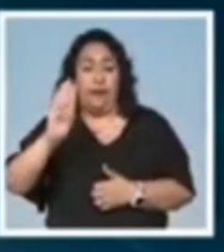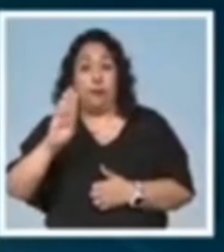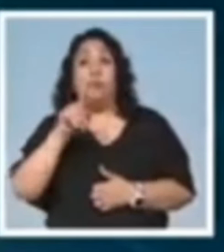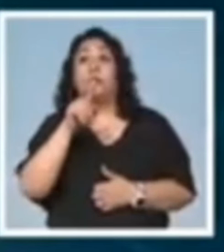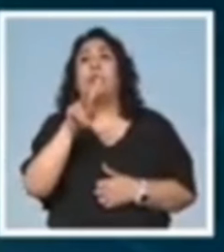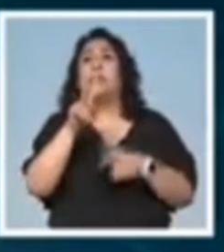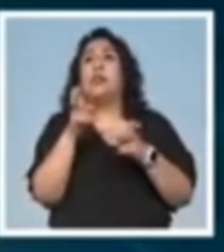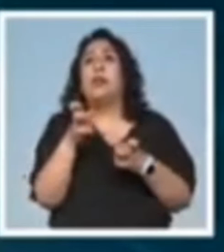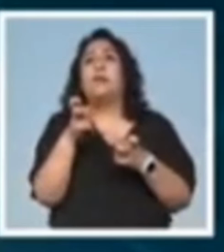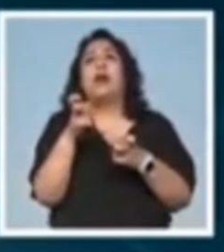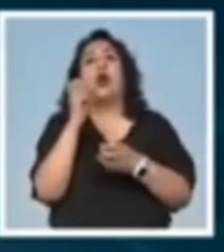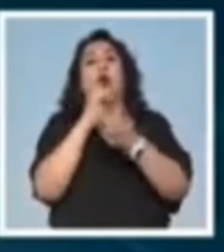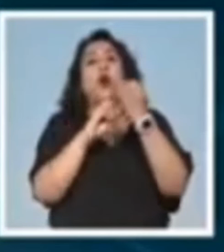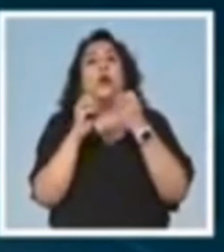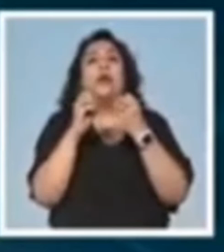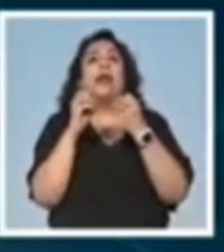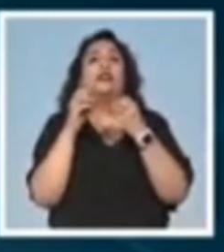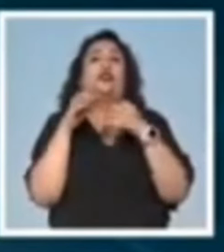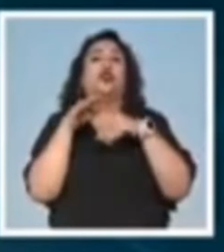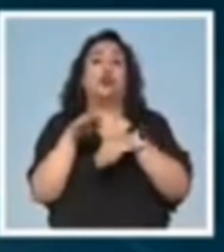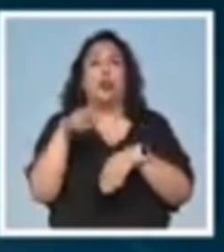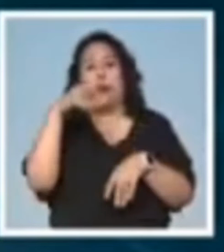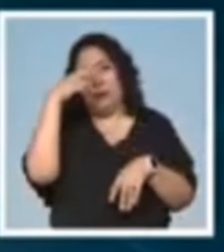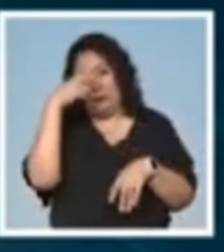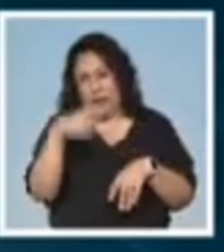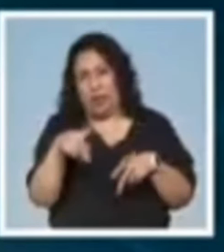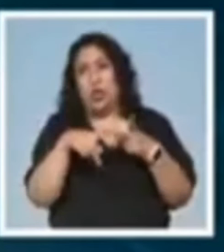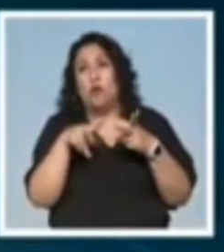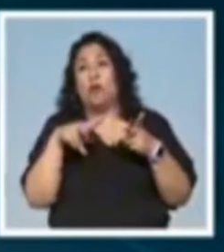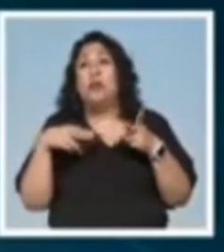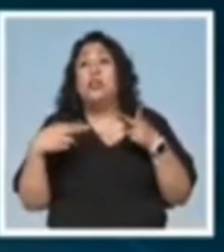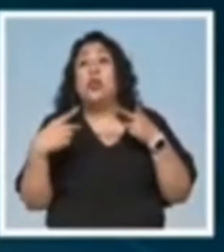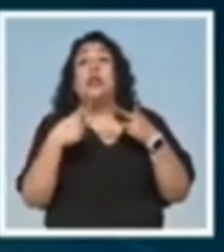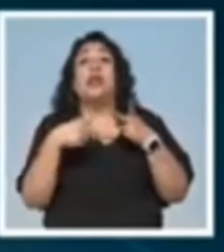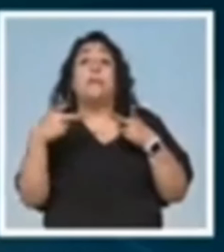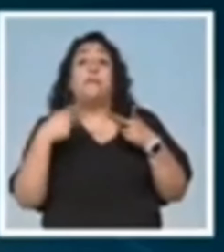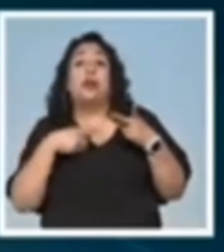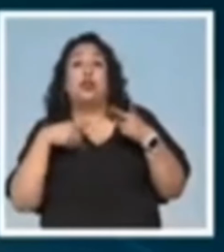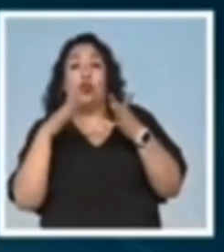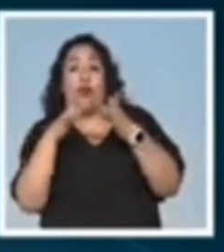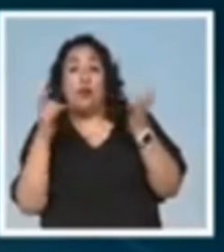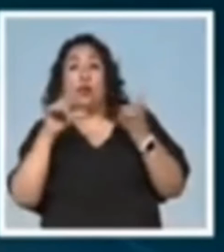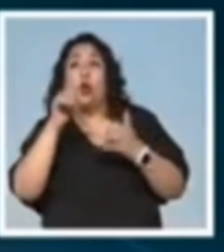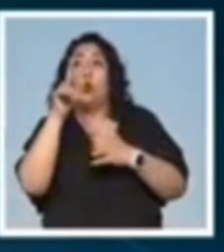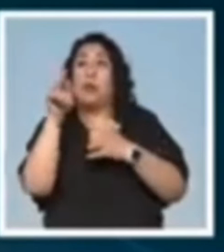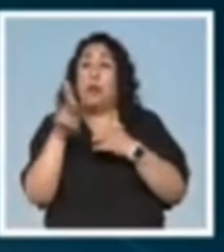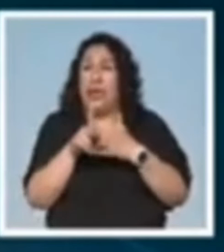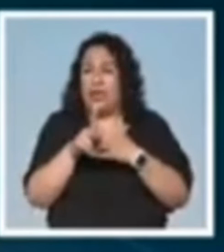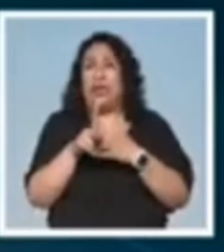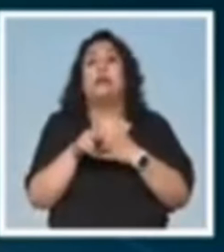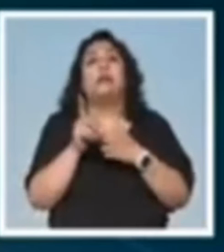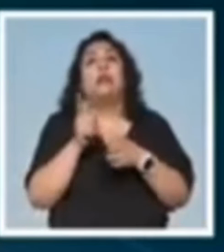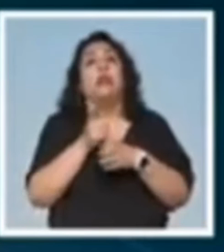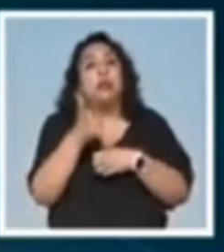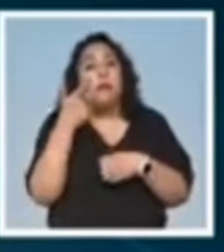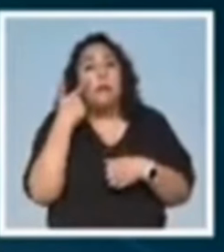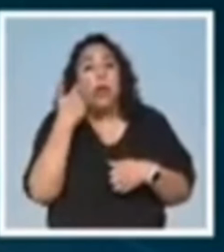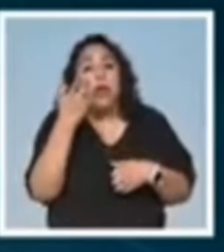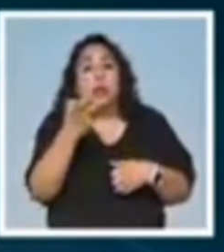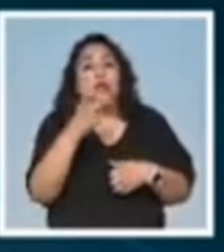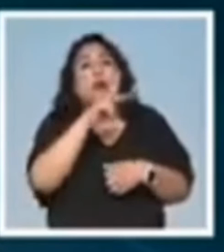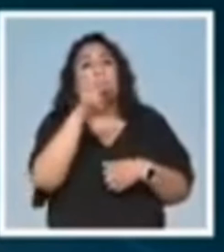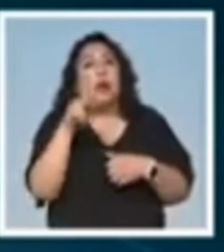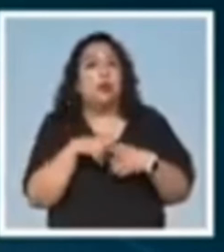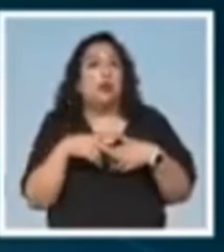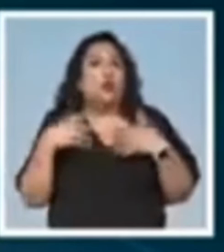sobre México y sobre la mirada de un francés extranjero, ¿no?, que descubre a ese